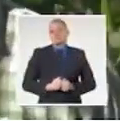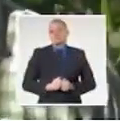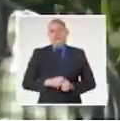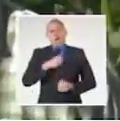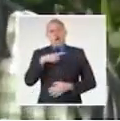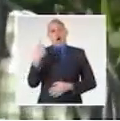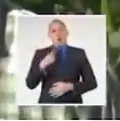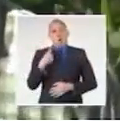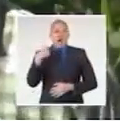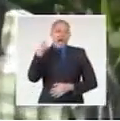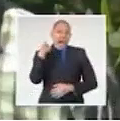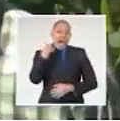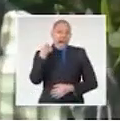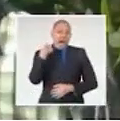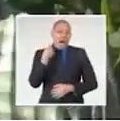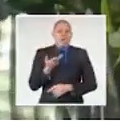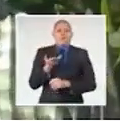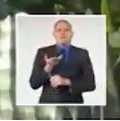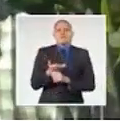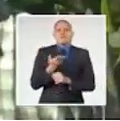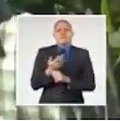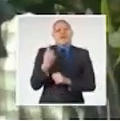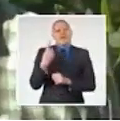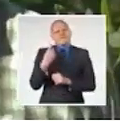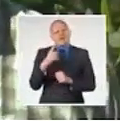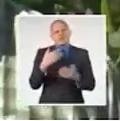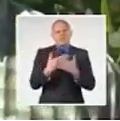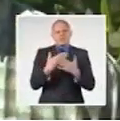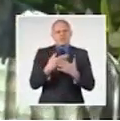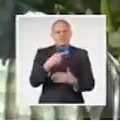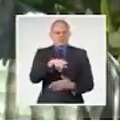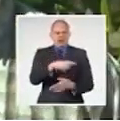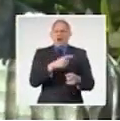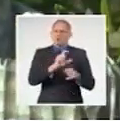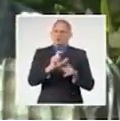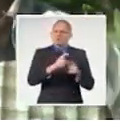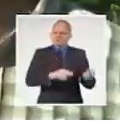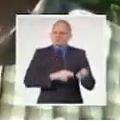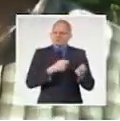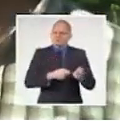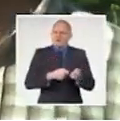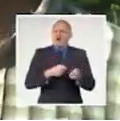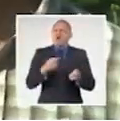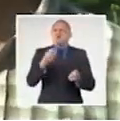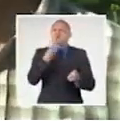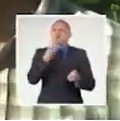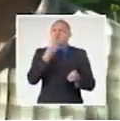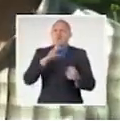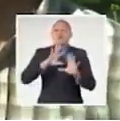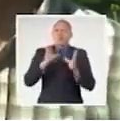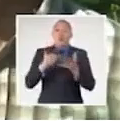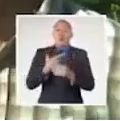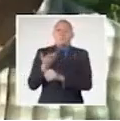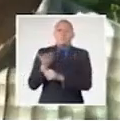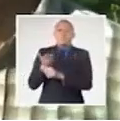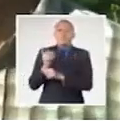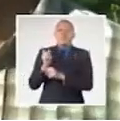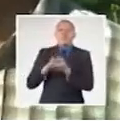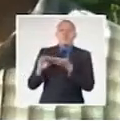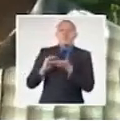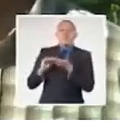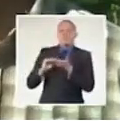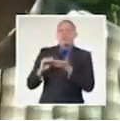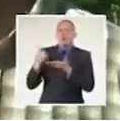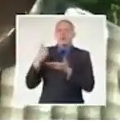por cierta libertad en la dirección de la empresa y realmente hay medidas muy buena que han